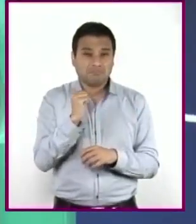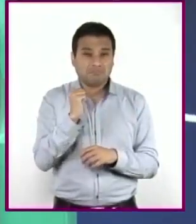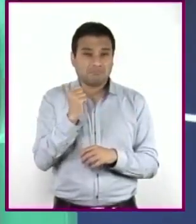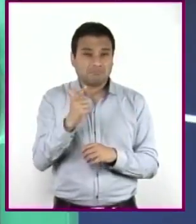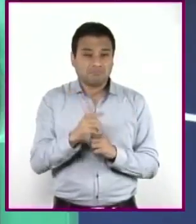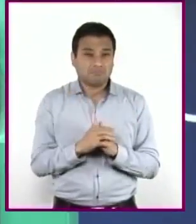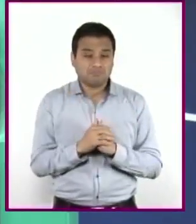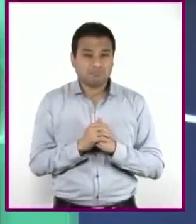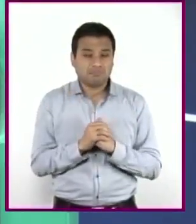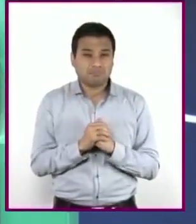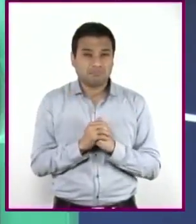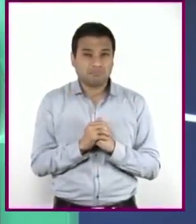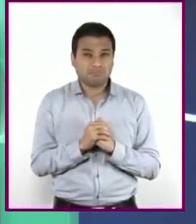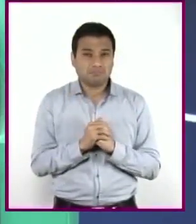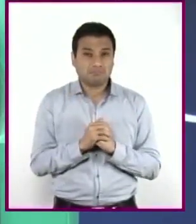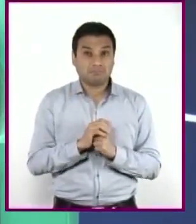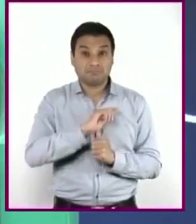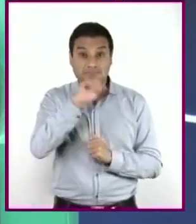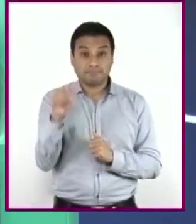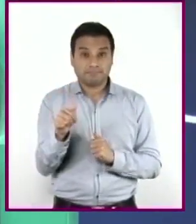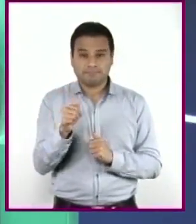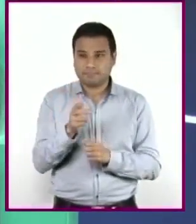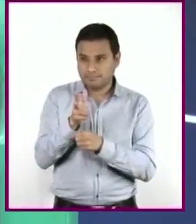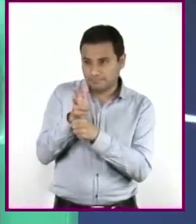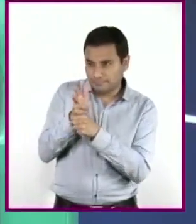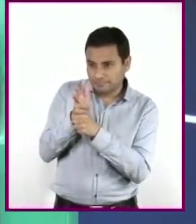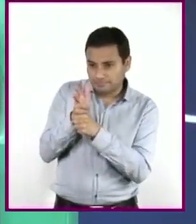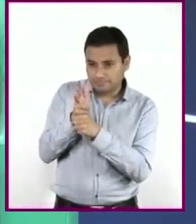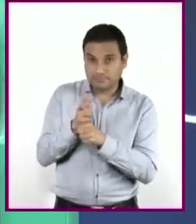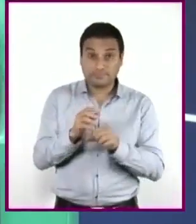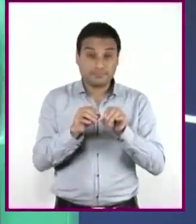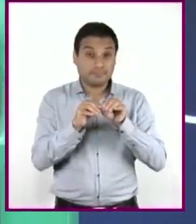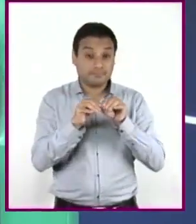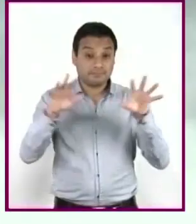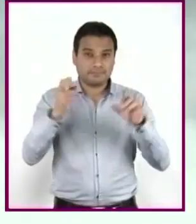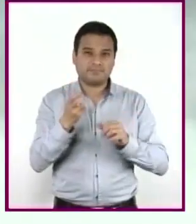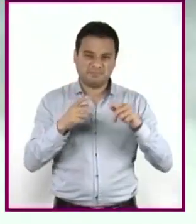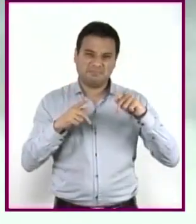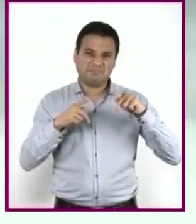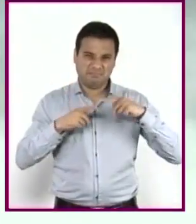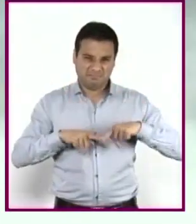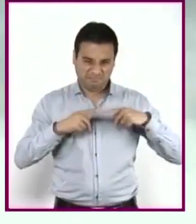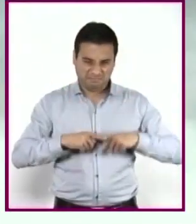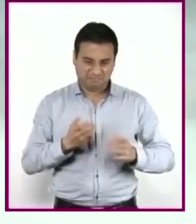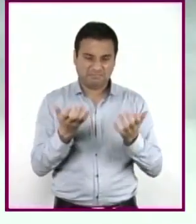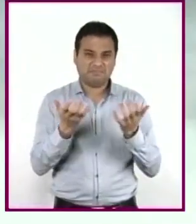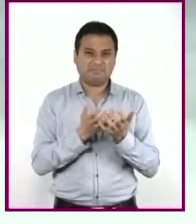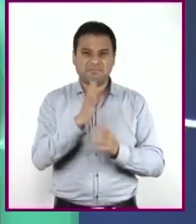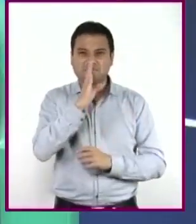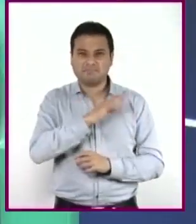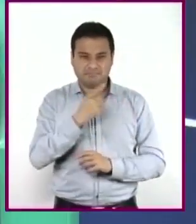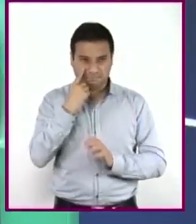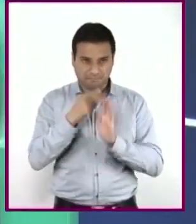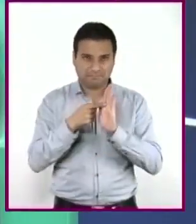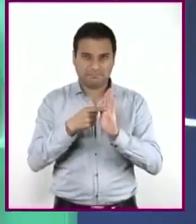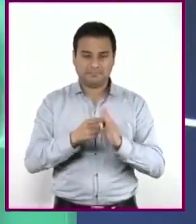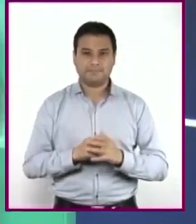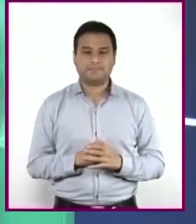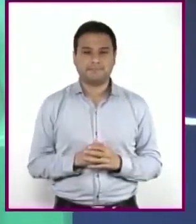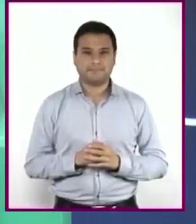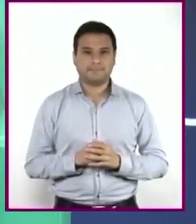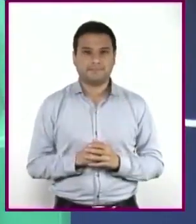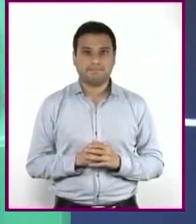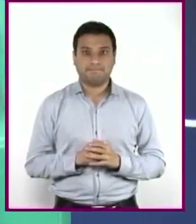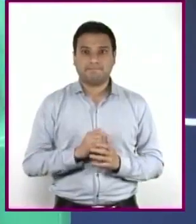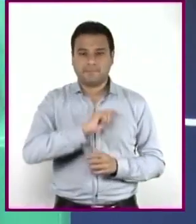y pues después sacan ese video para decir esa persona hizo algo malo. Y pues exponerte. Hacerlo más